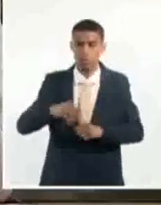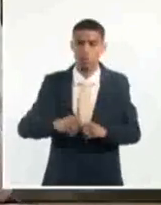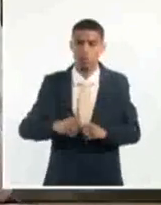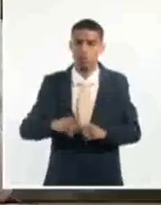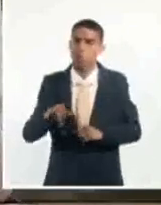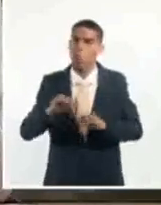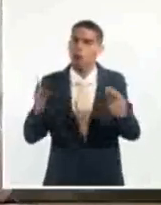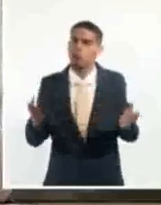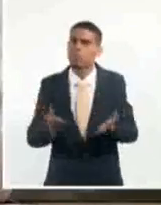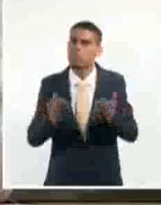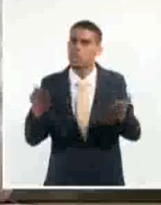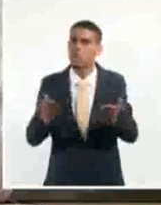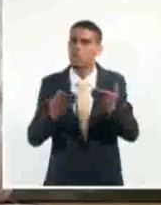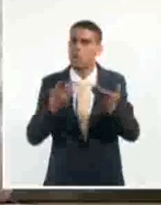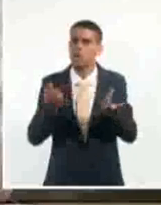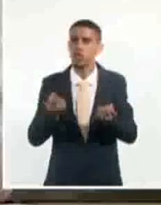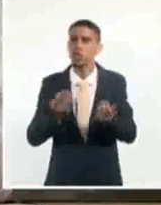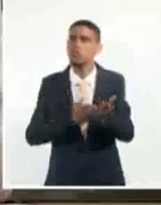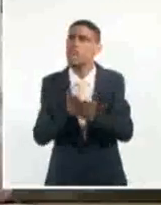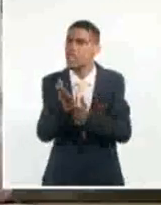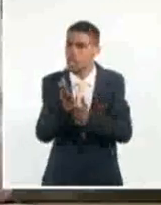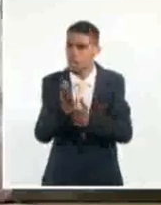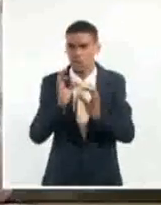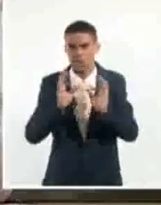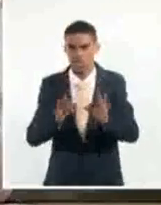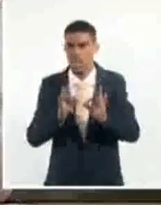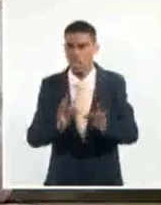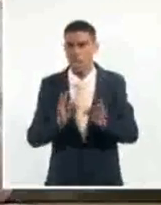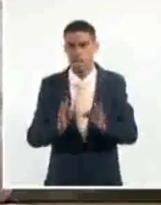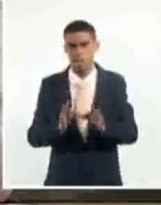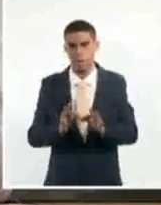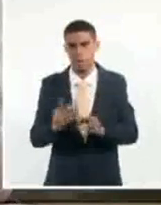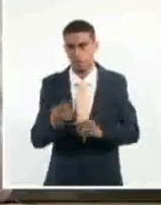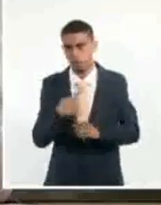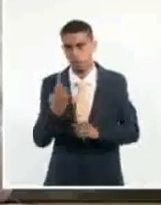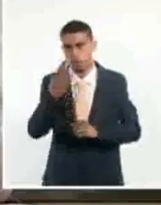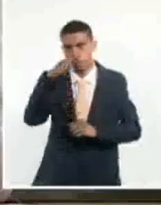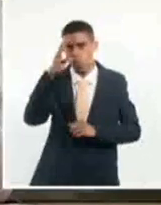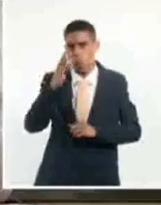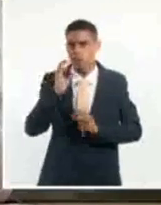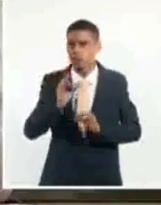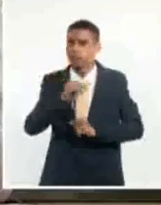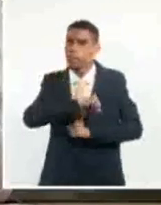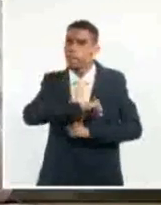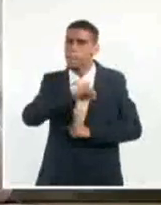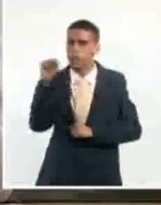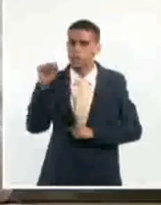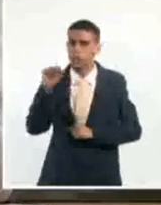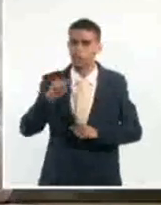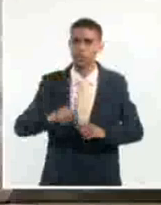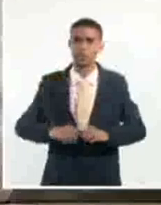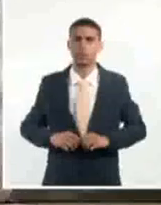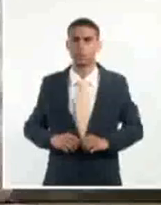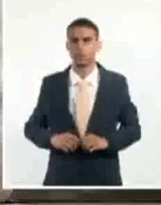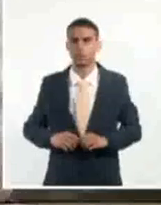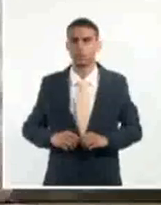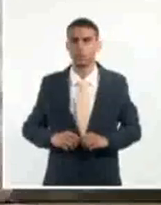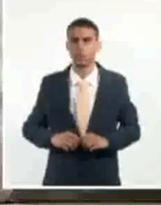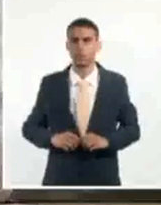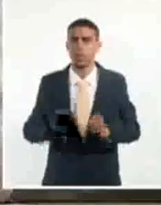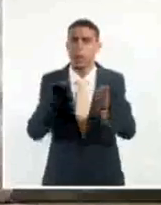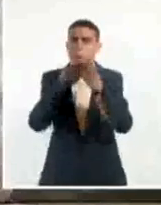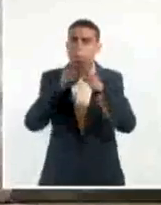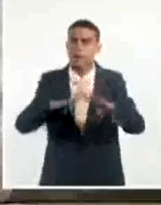esa resistencia creativa que nos da siempre potencialidades de vencer ante la adversidad. Paz y